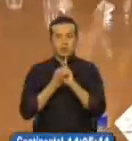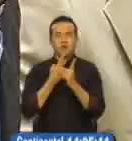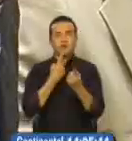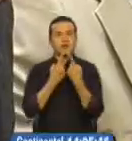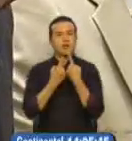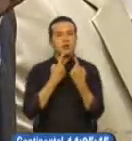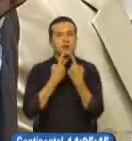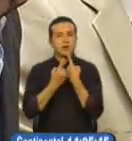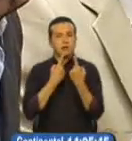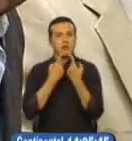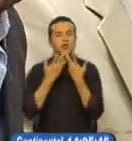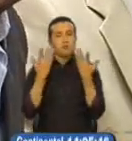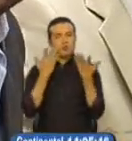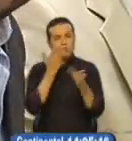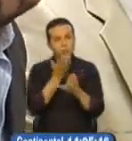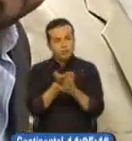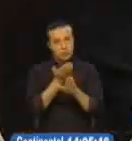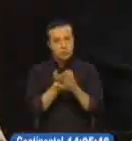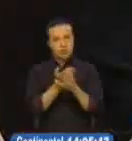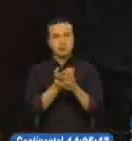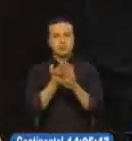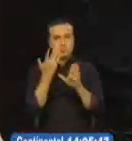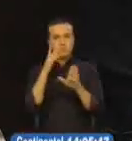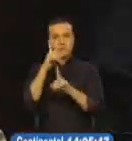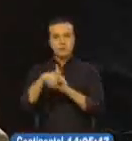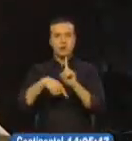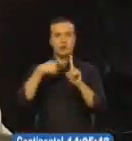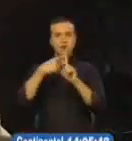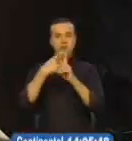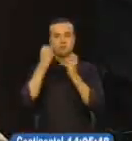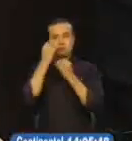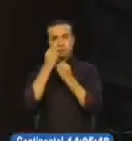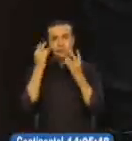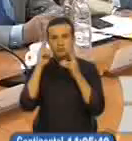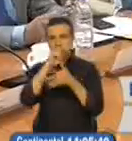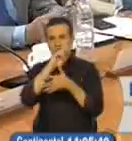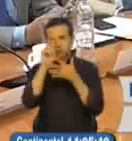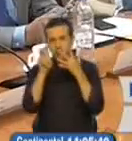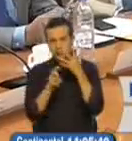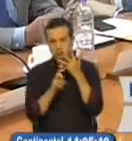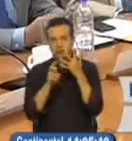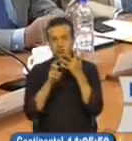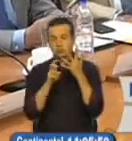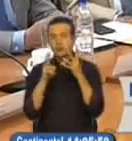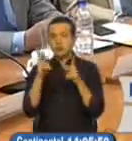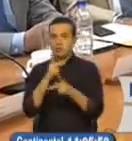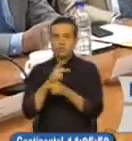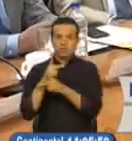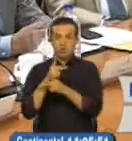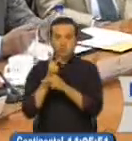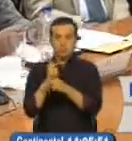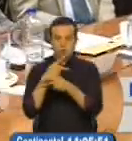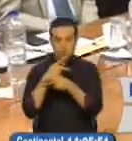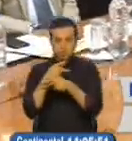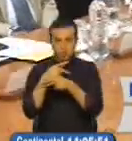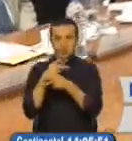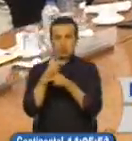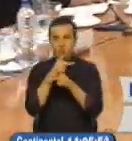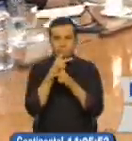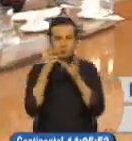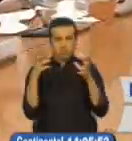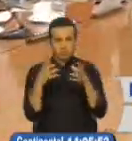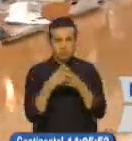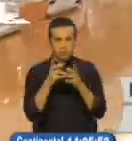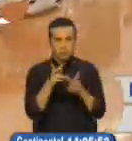diálogo, de entrega de propuestas por un lado y de socialización de políticas por el otro. Tanto el Consejo de la Producción y el Consejo